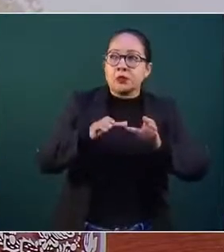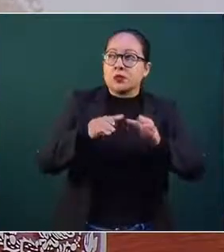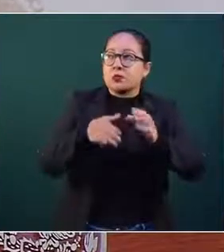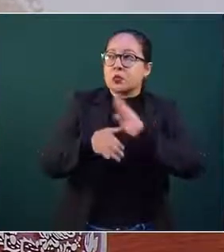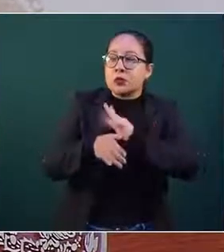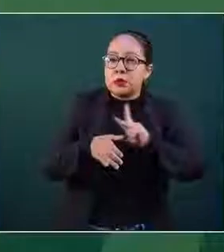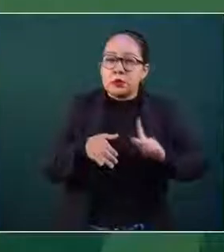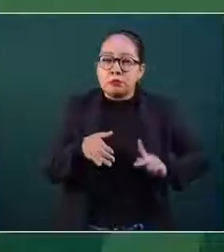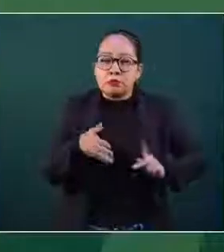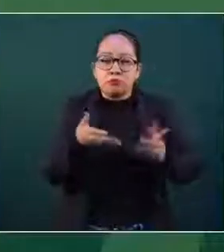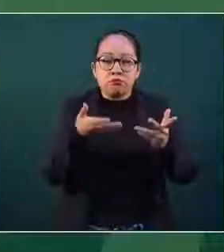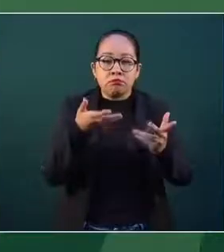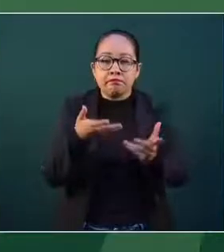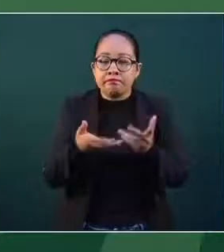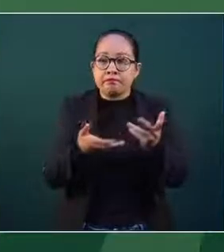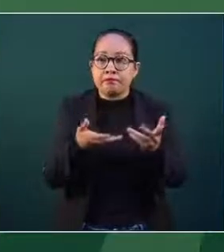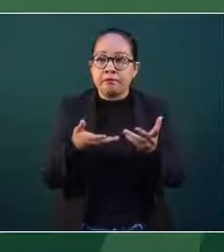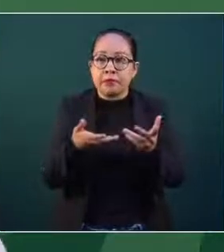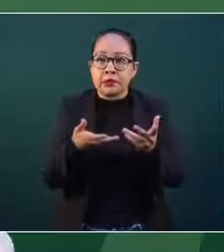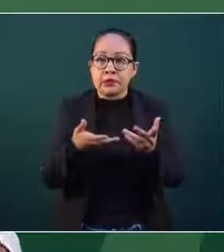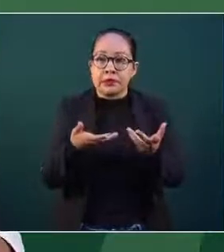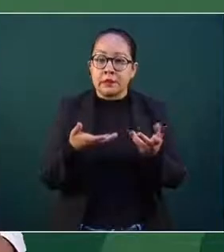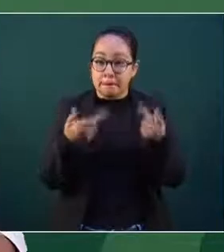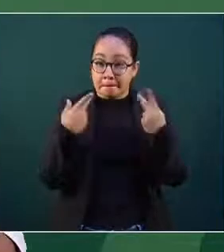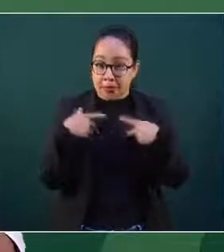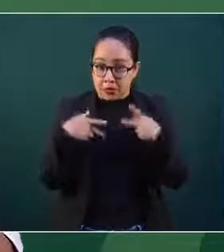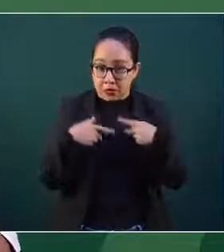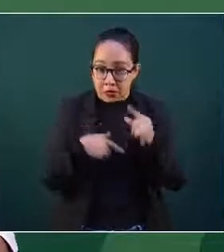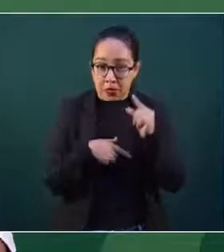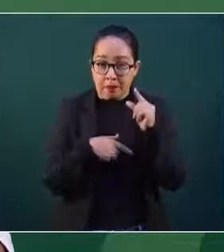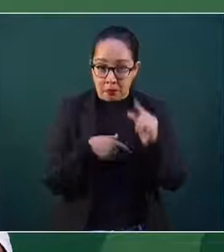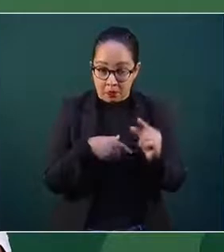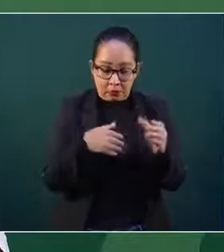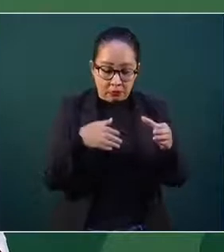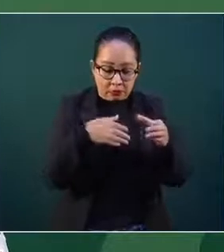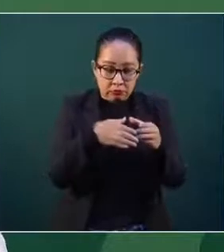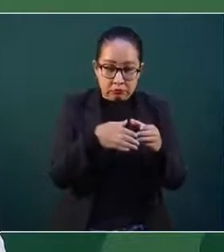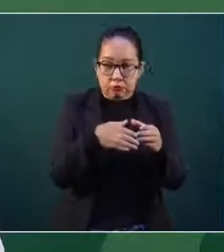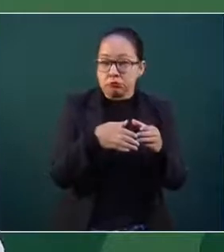municipios con poca población,